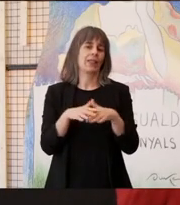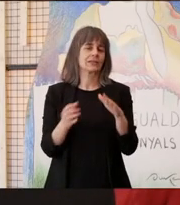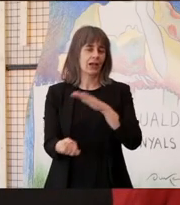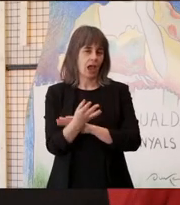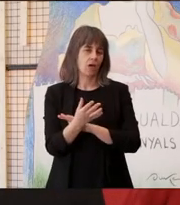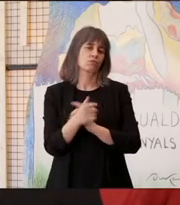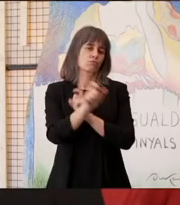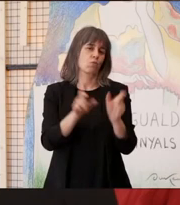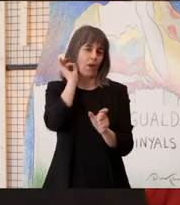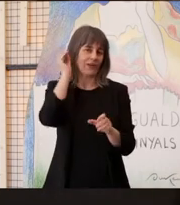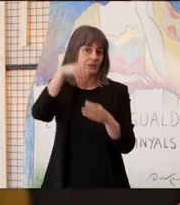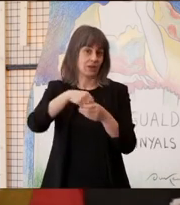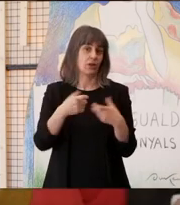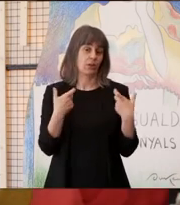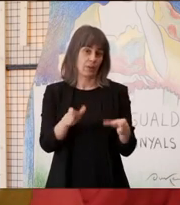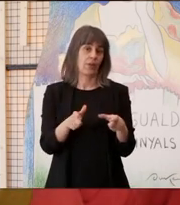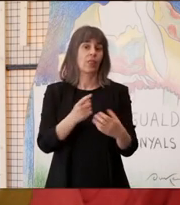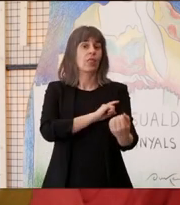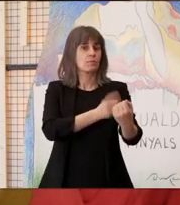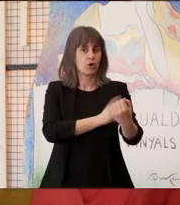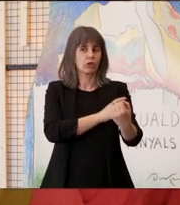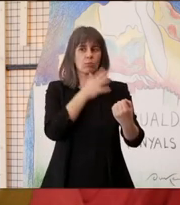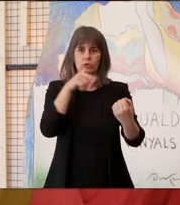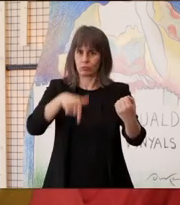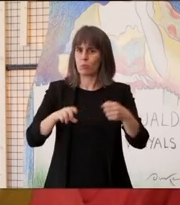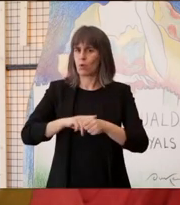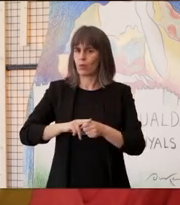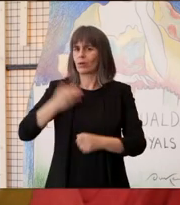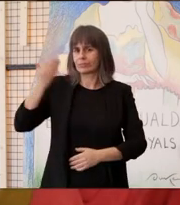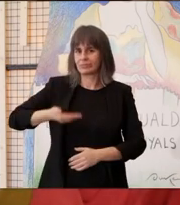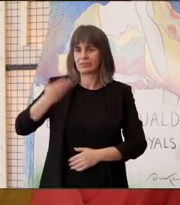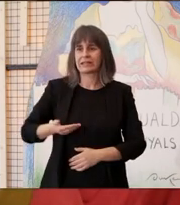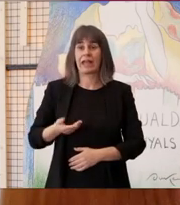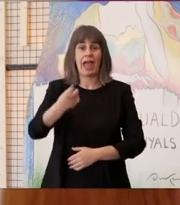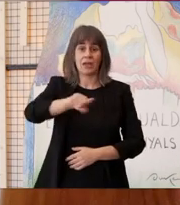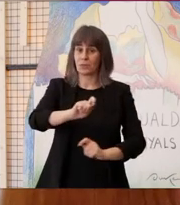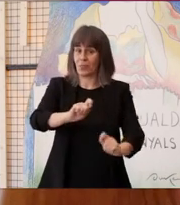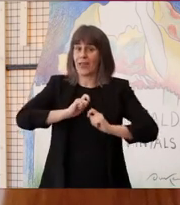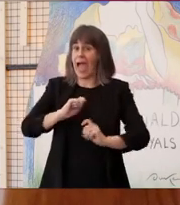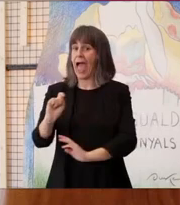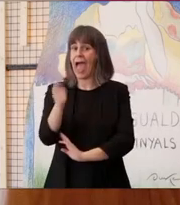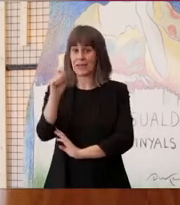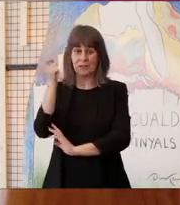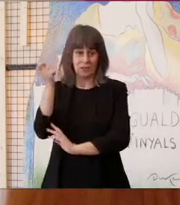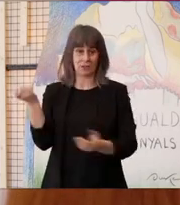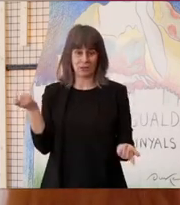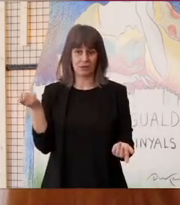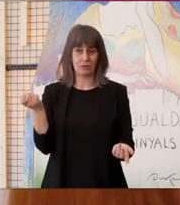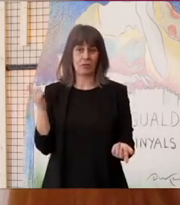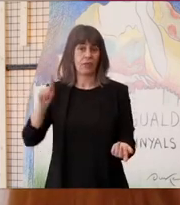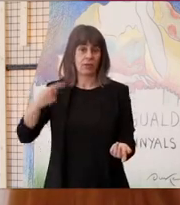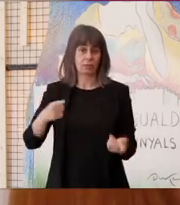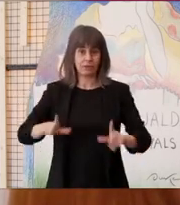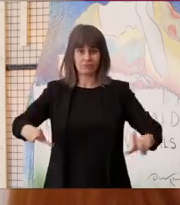deporte que además son muy potentes aquí en nuestra provincia bueno son las que nos traen los grandes éxitos Aunque luego nunca están